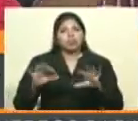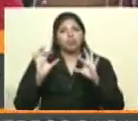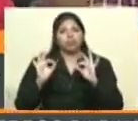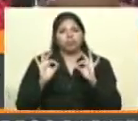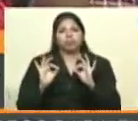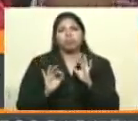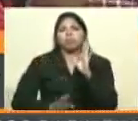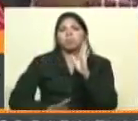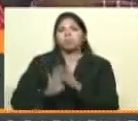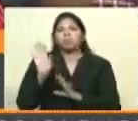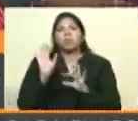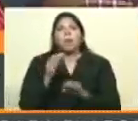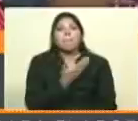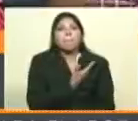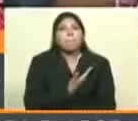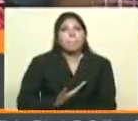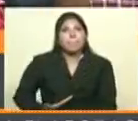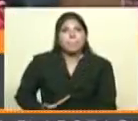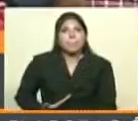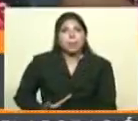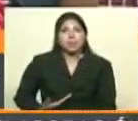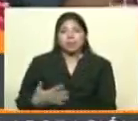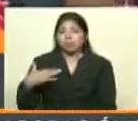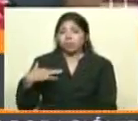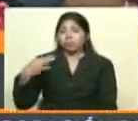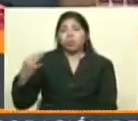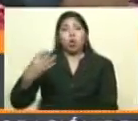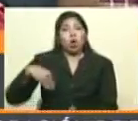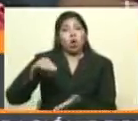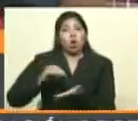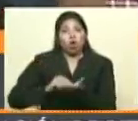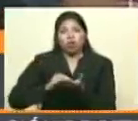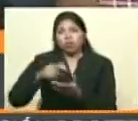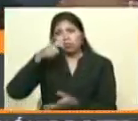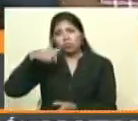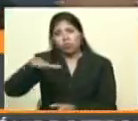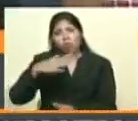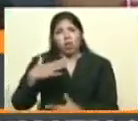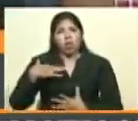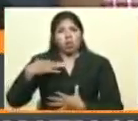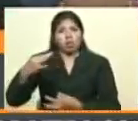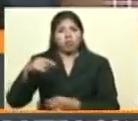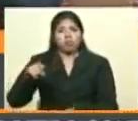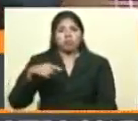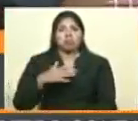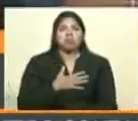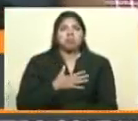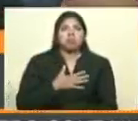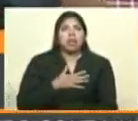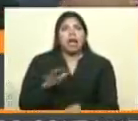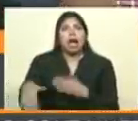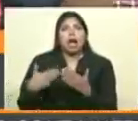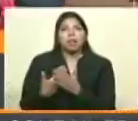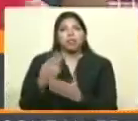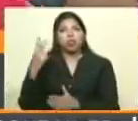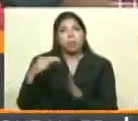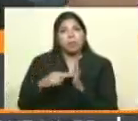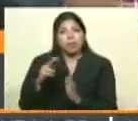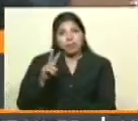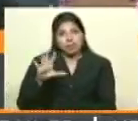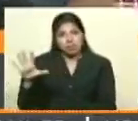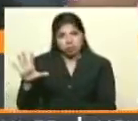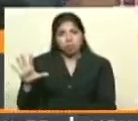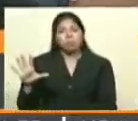República Bolivariana de Venezuela, reelecto por el voto popular hasta el 2025. Vamos a tener la conducción de la